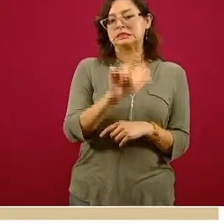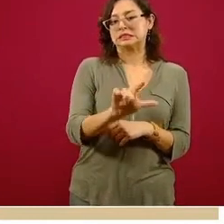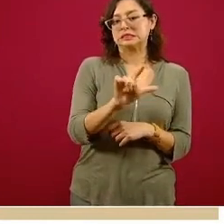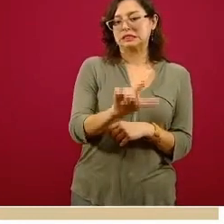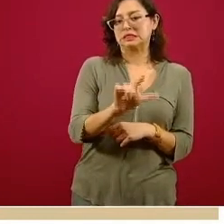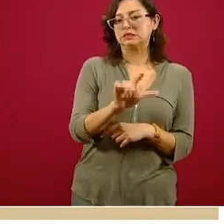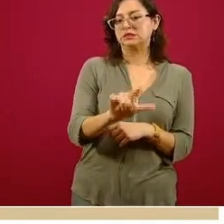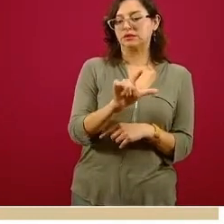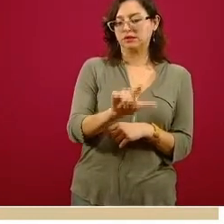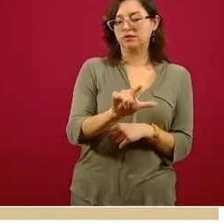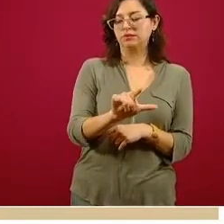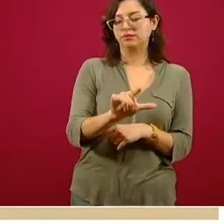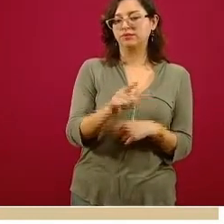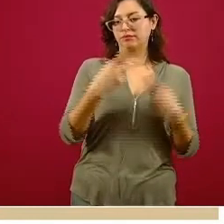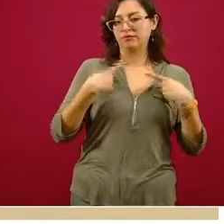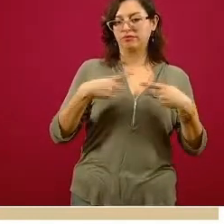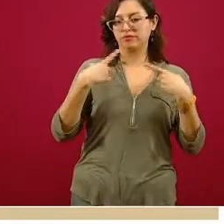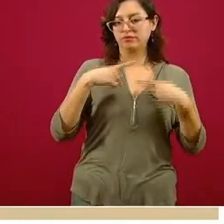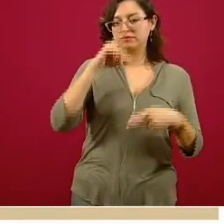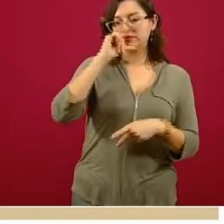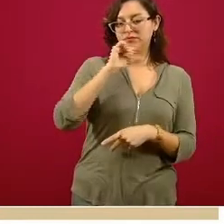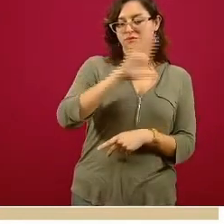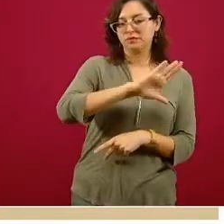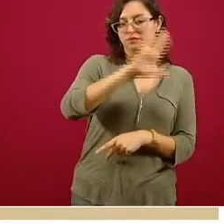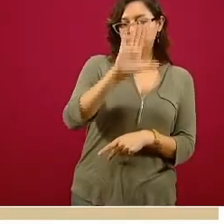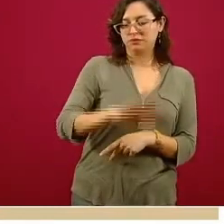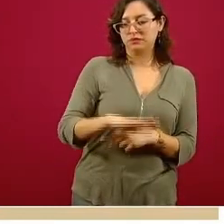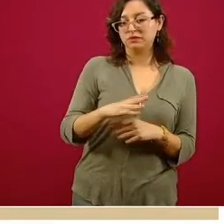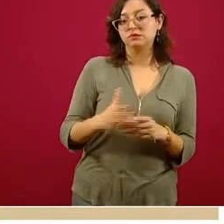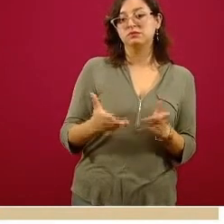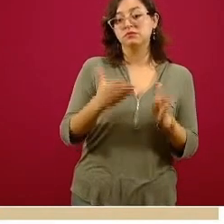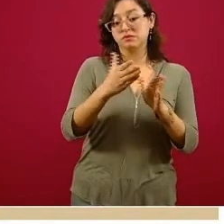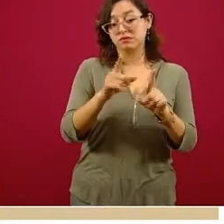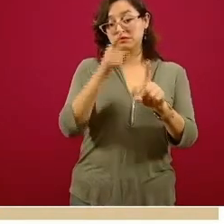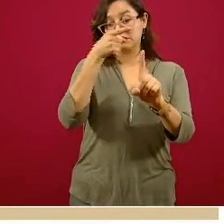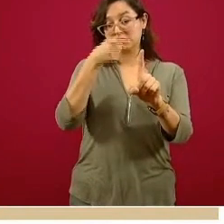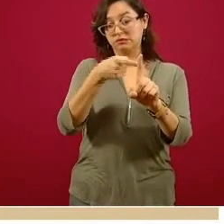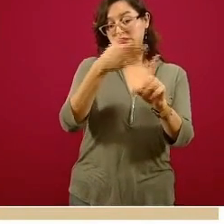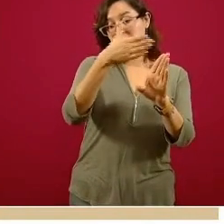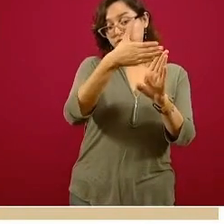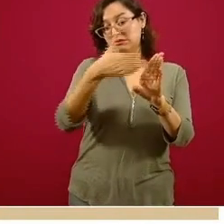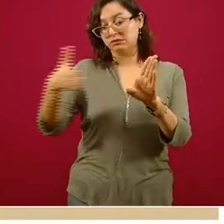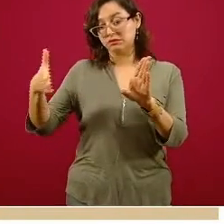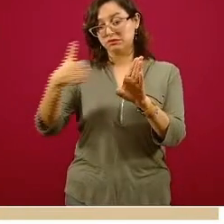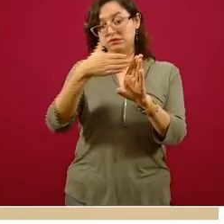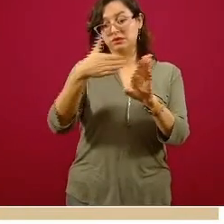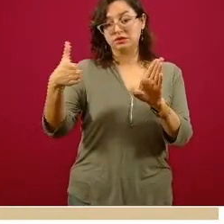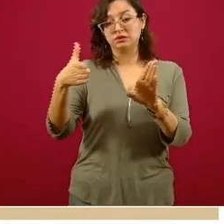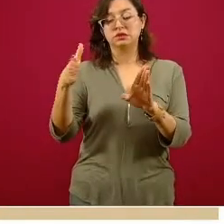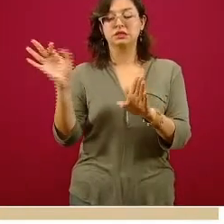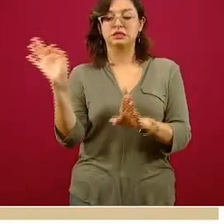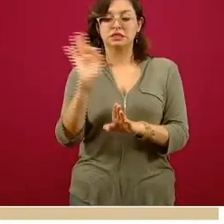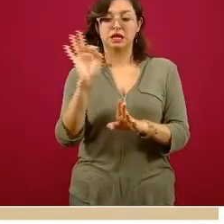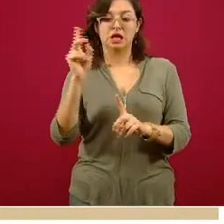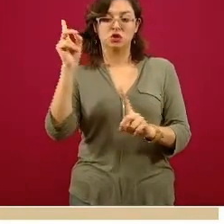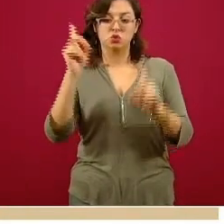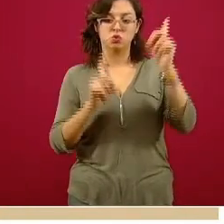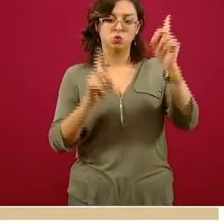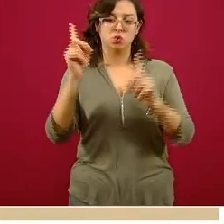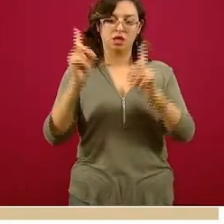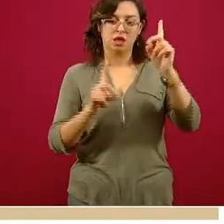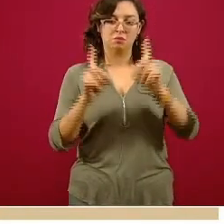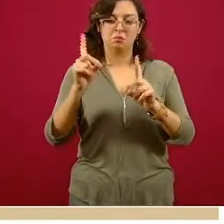y prácticamente de ese punto, aún tomando en cuenta las defunciones sospechosas, pues bueno, podríamos todavía ver